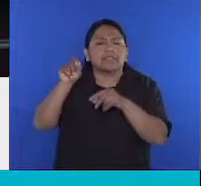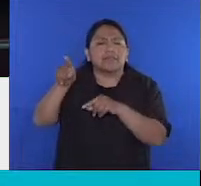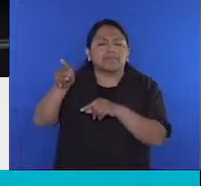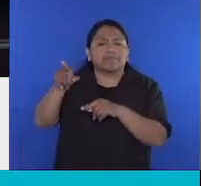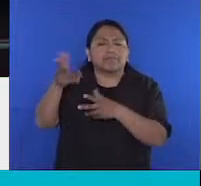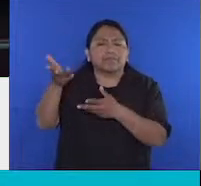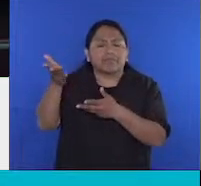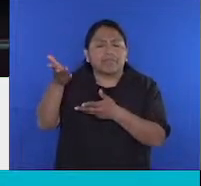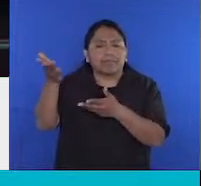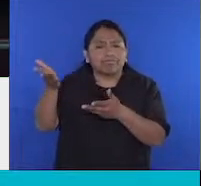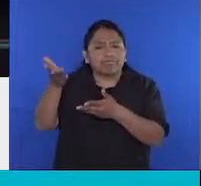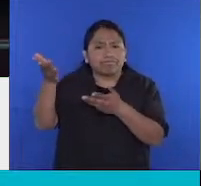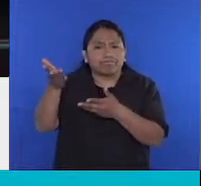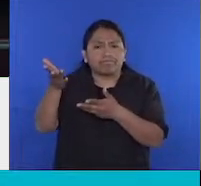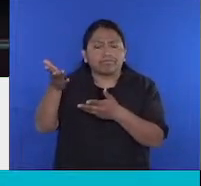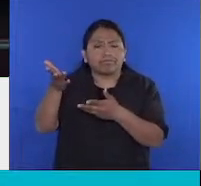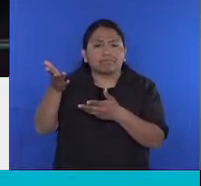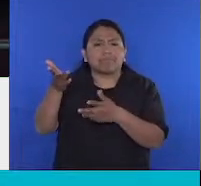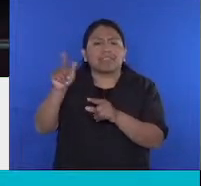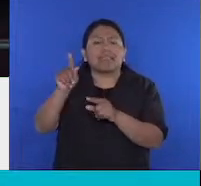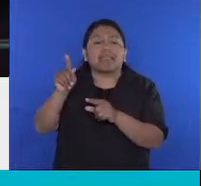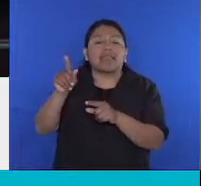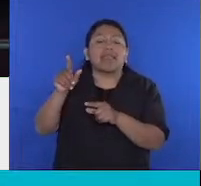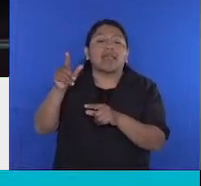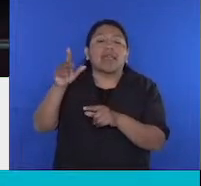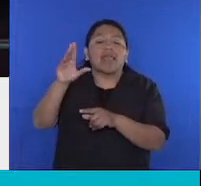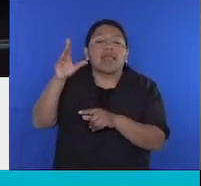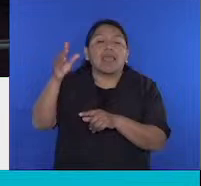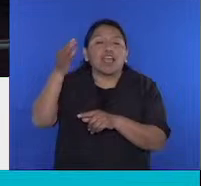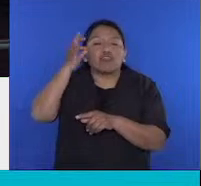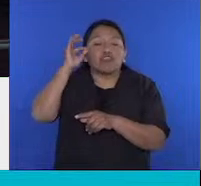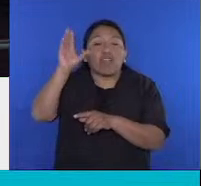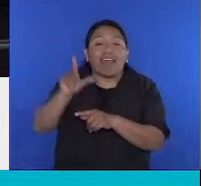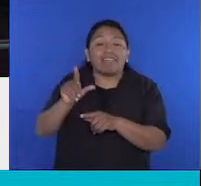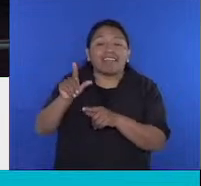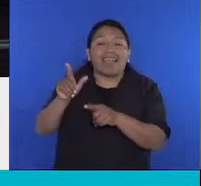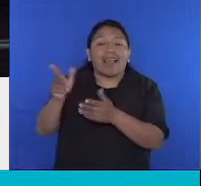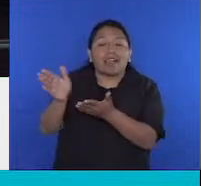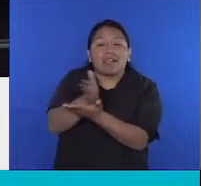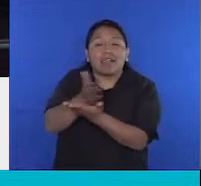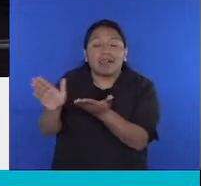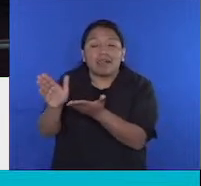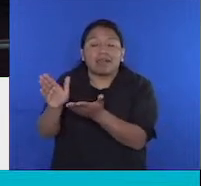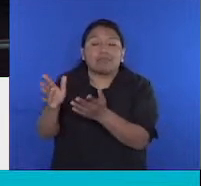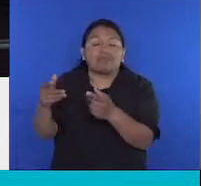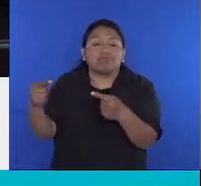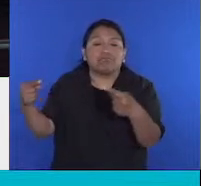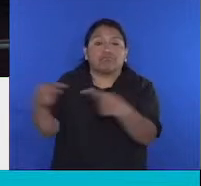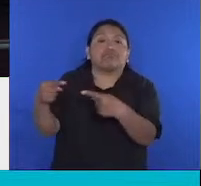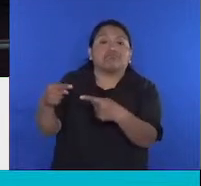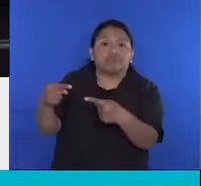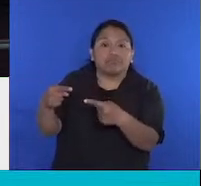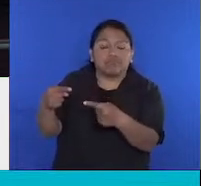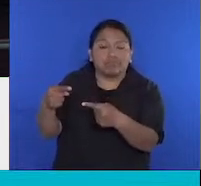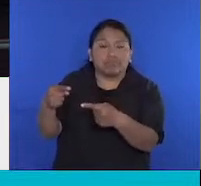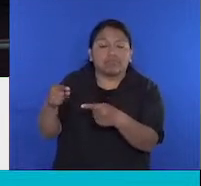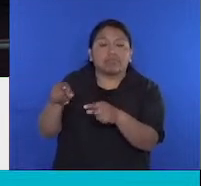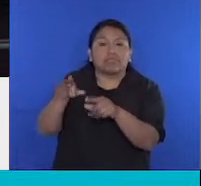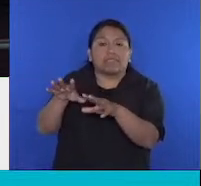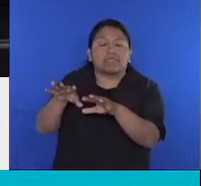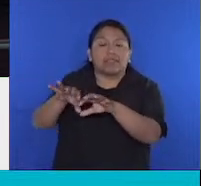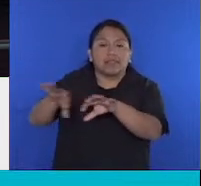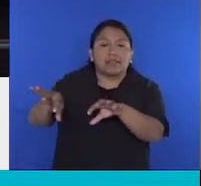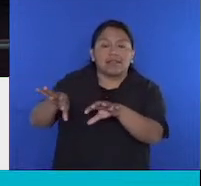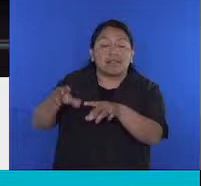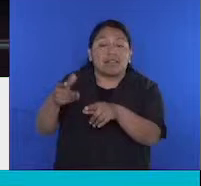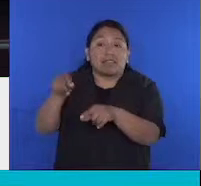apartheid en Sudáfrica, que dividió un país durante tantos años y que, sin embargo, en ese país algún día